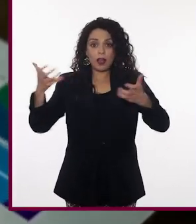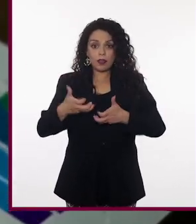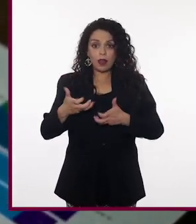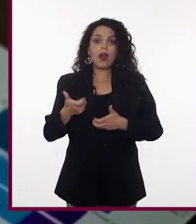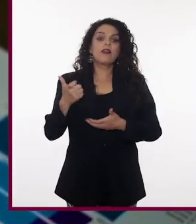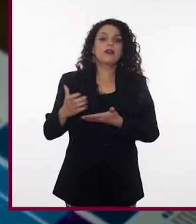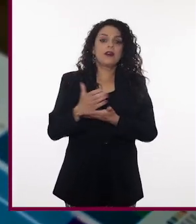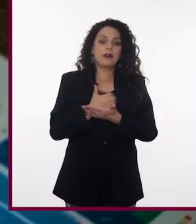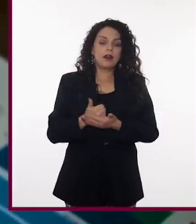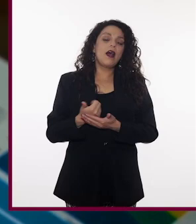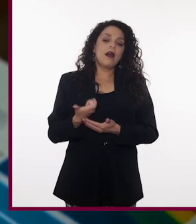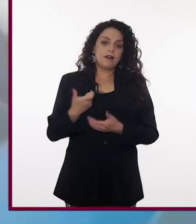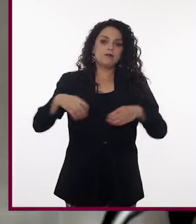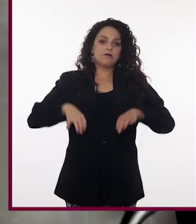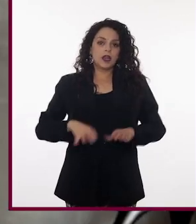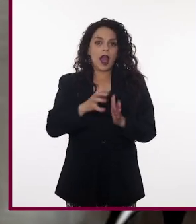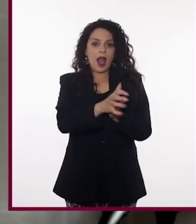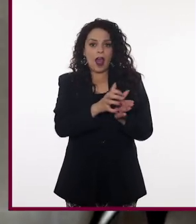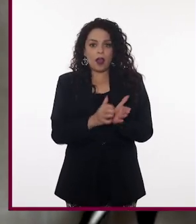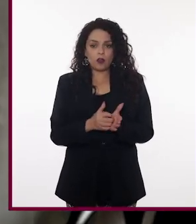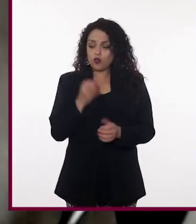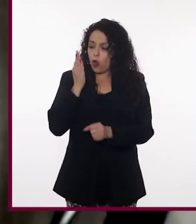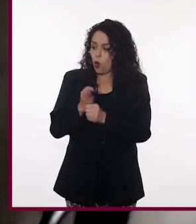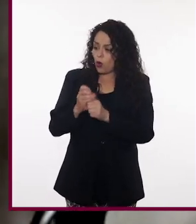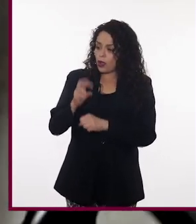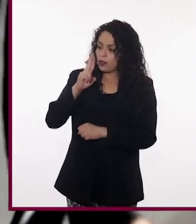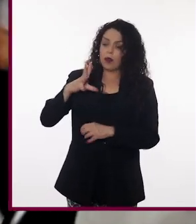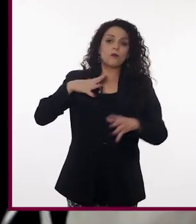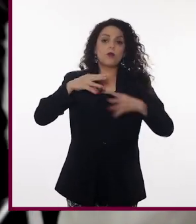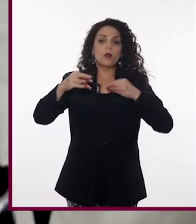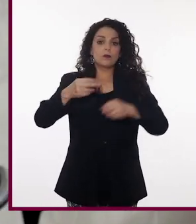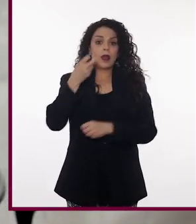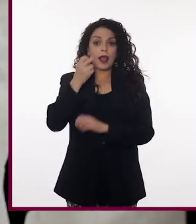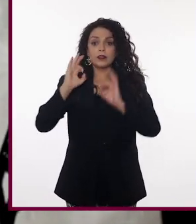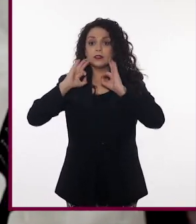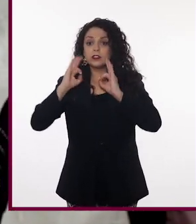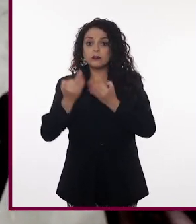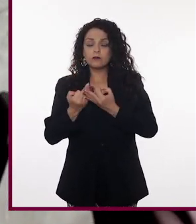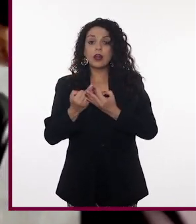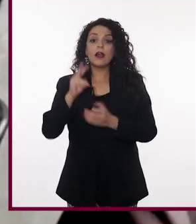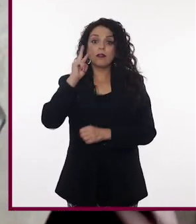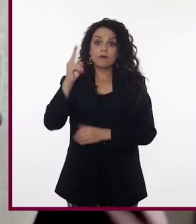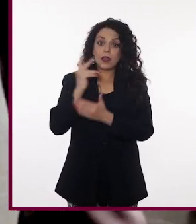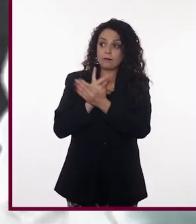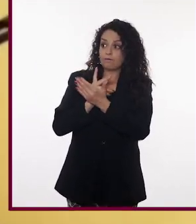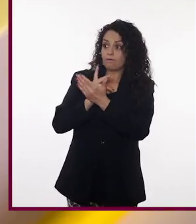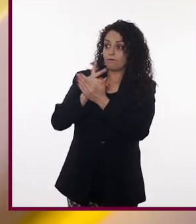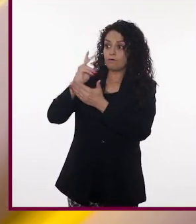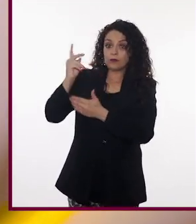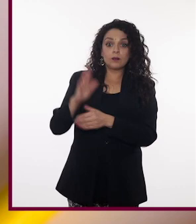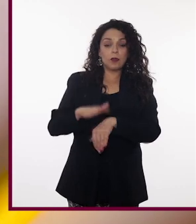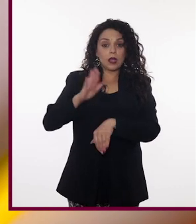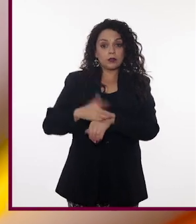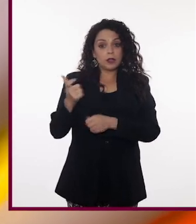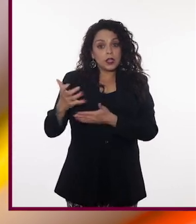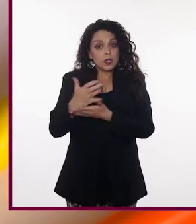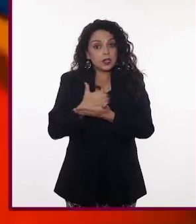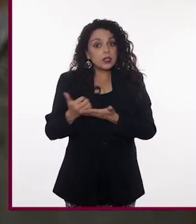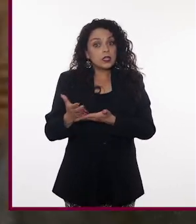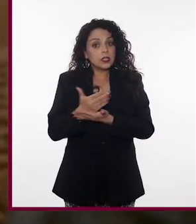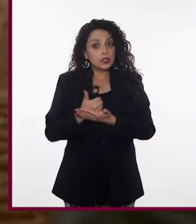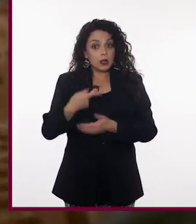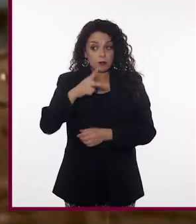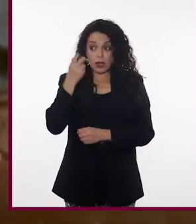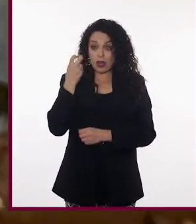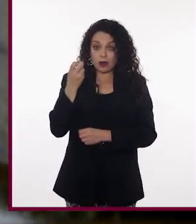realizan. Recientemente, a causa de la pandemia, este tipo de intermediación ha visto incrementar sus ganancias, pero estas no siempre